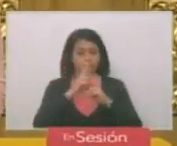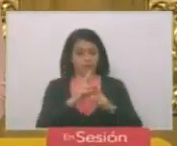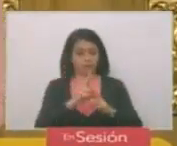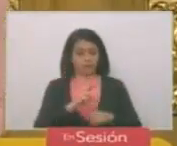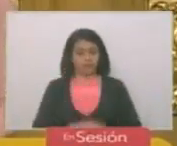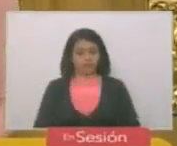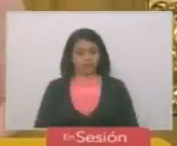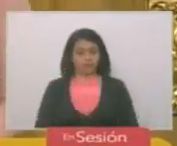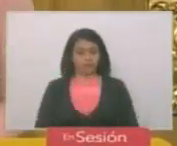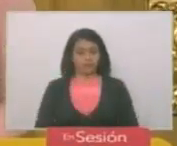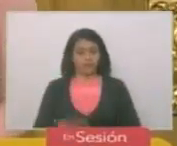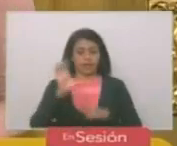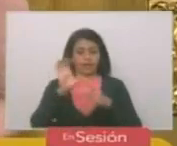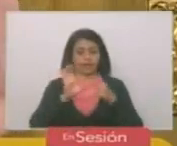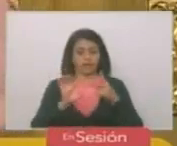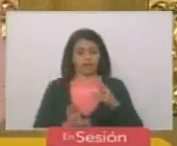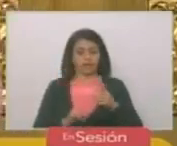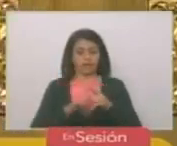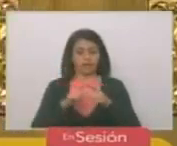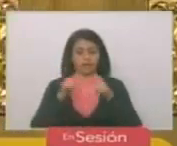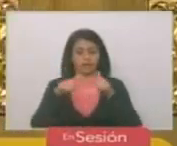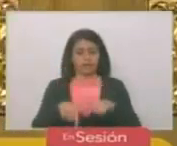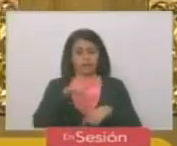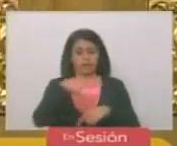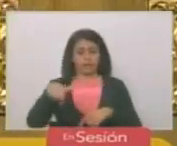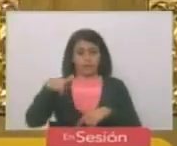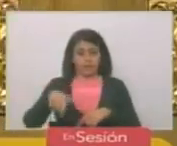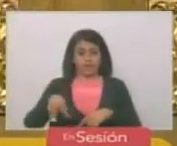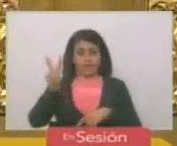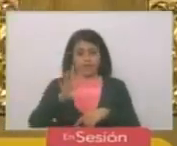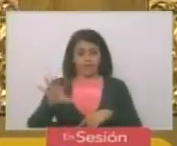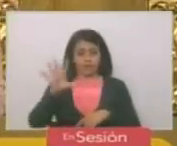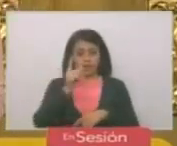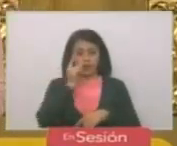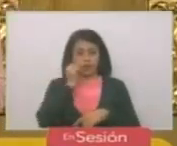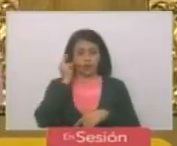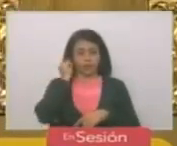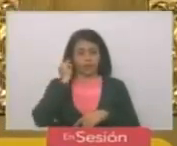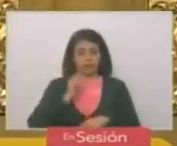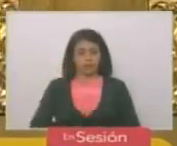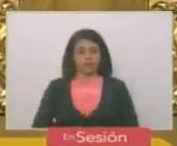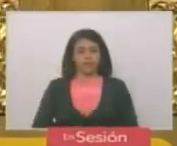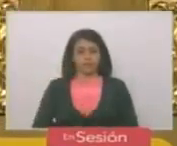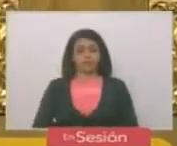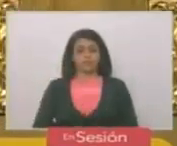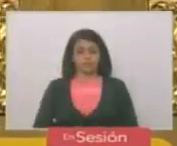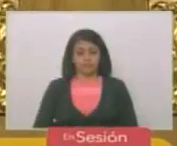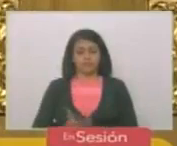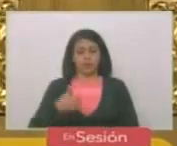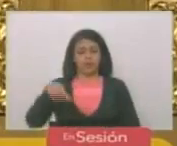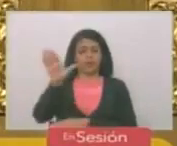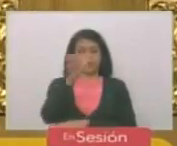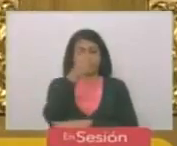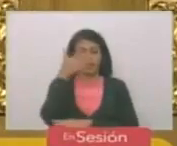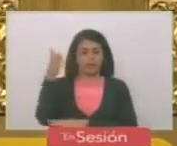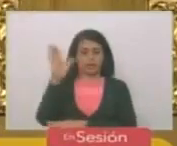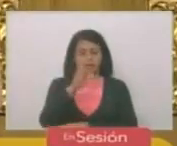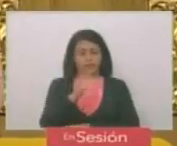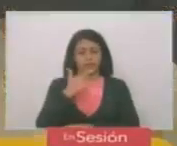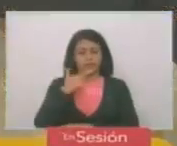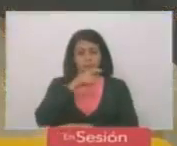Y como nos caracteriza a los venezolanos y a las venezolanas, que levantamos las banderas de nuestros